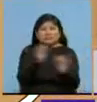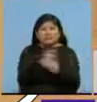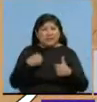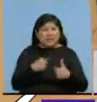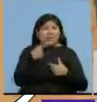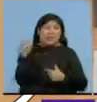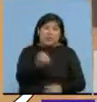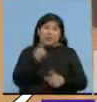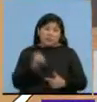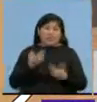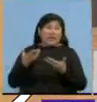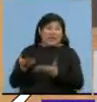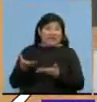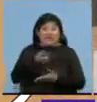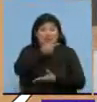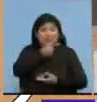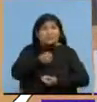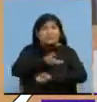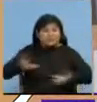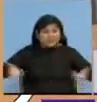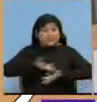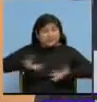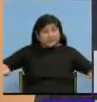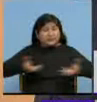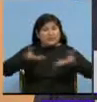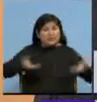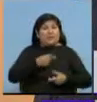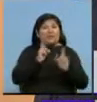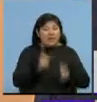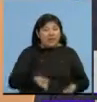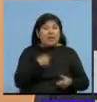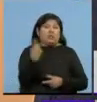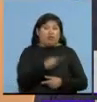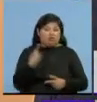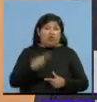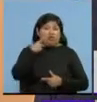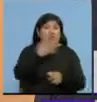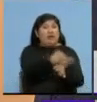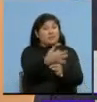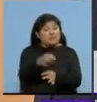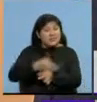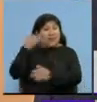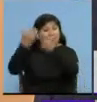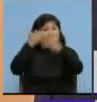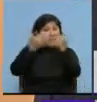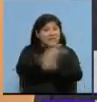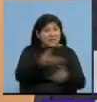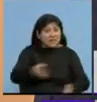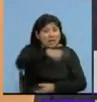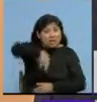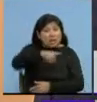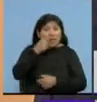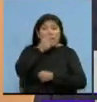nosotros tratar de también de capacitarnos para ser mejores. Hoy en el Ministerio hicimos una jornada de capacitación para tratar de